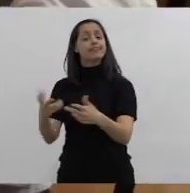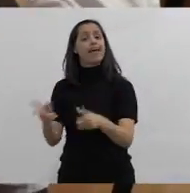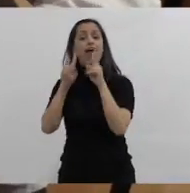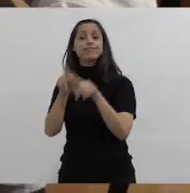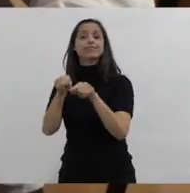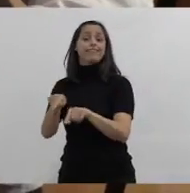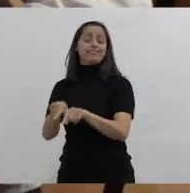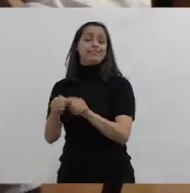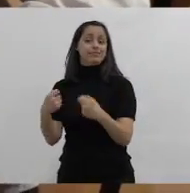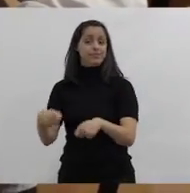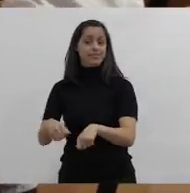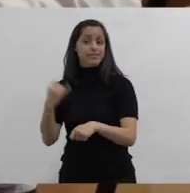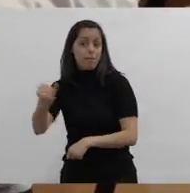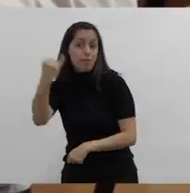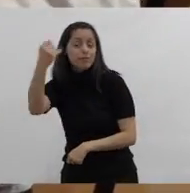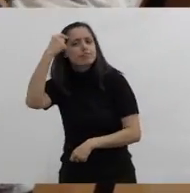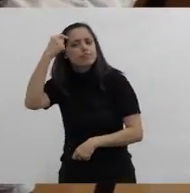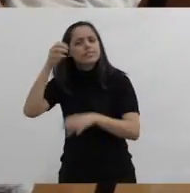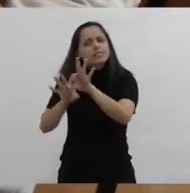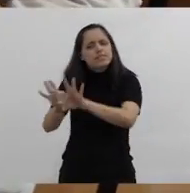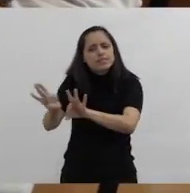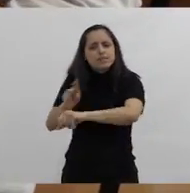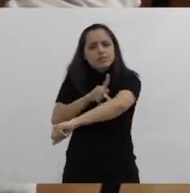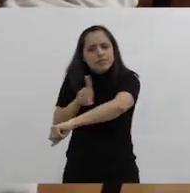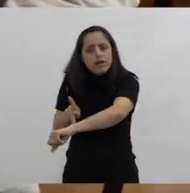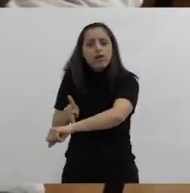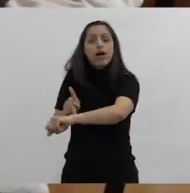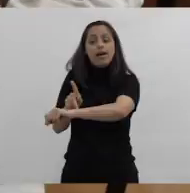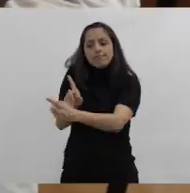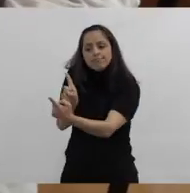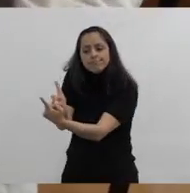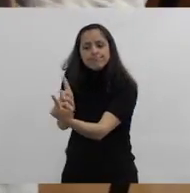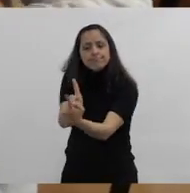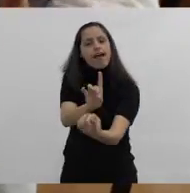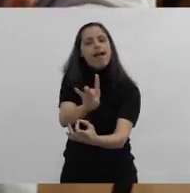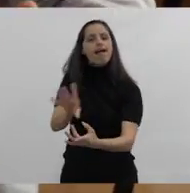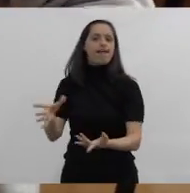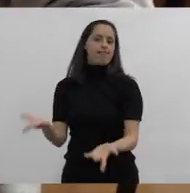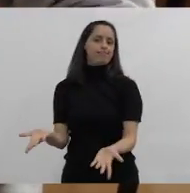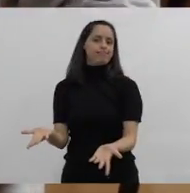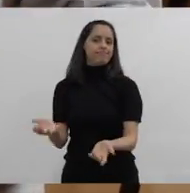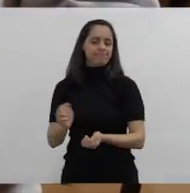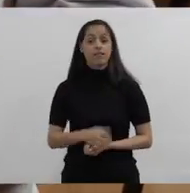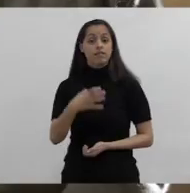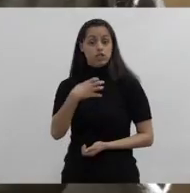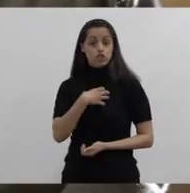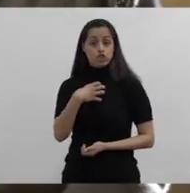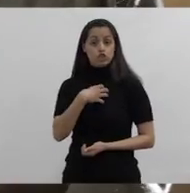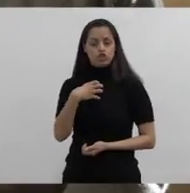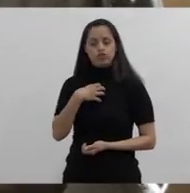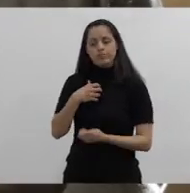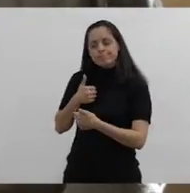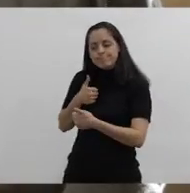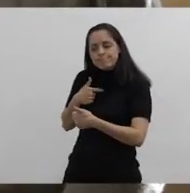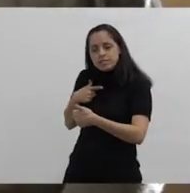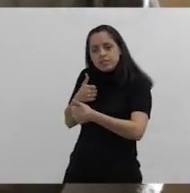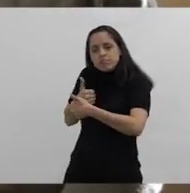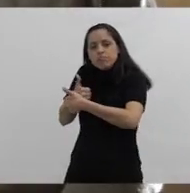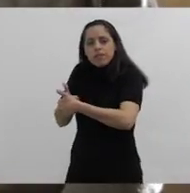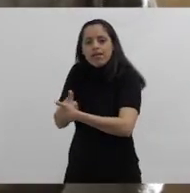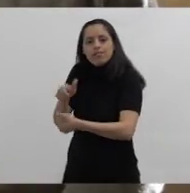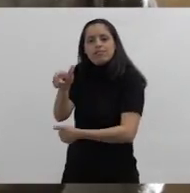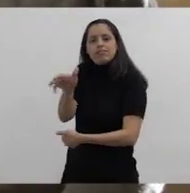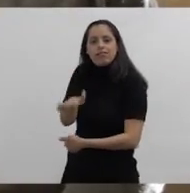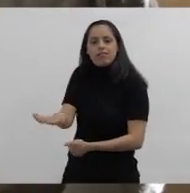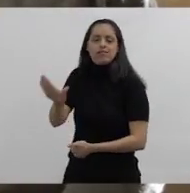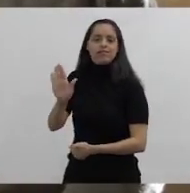pueda desarrollar en plenitud, ¿sí? Para ello es muy importante pensar proyectos pedagógicos individuales. O sea, la única forma de estar más cerca de